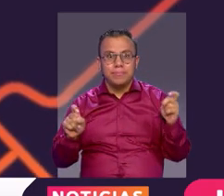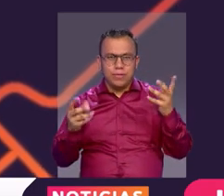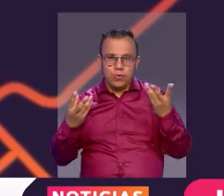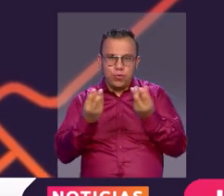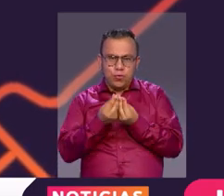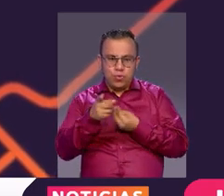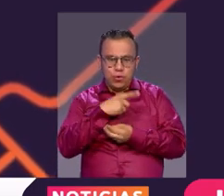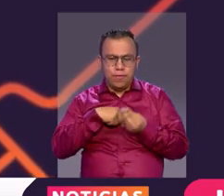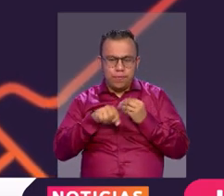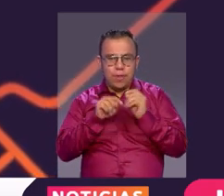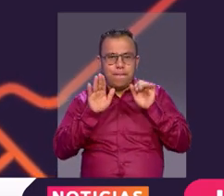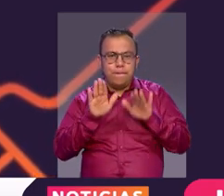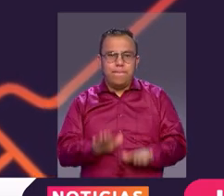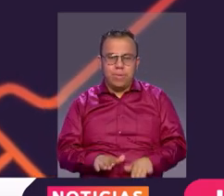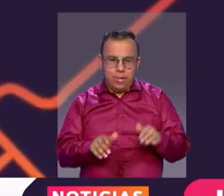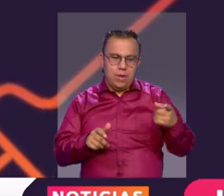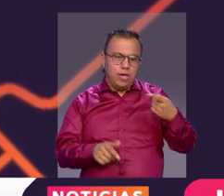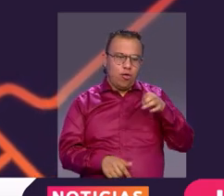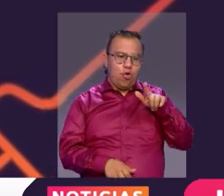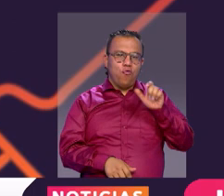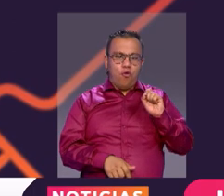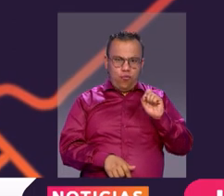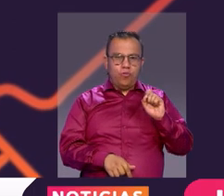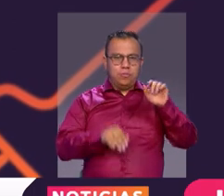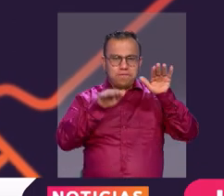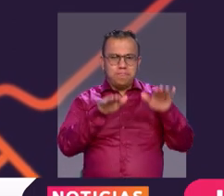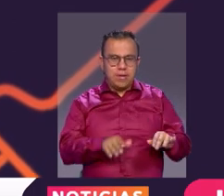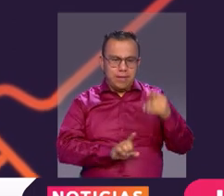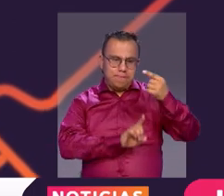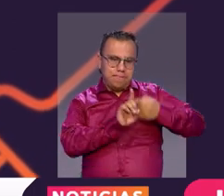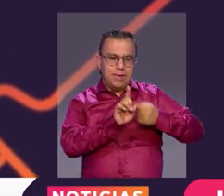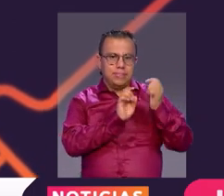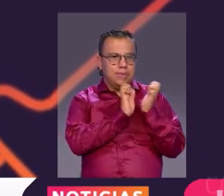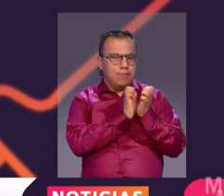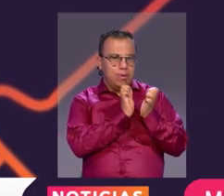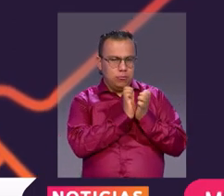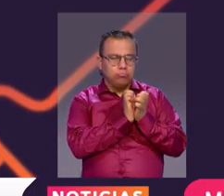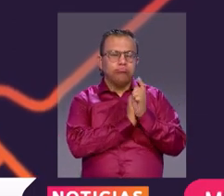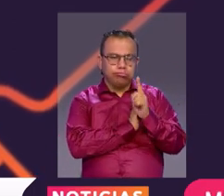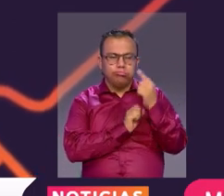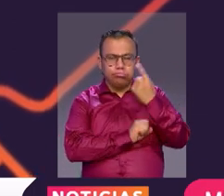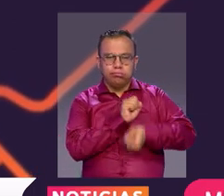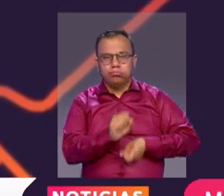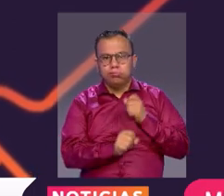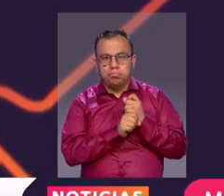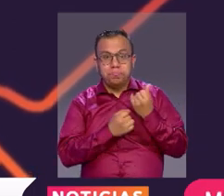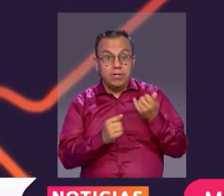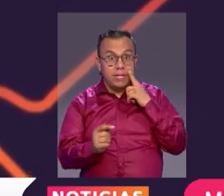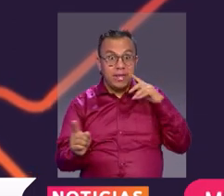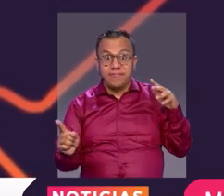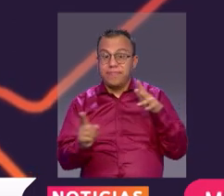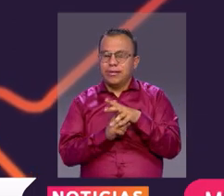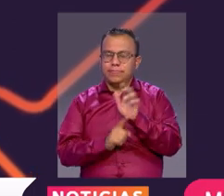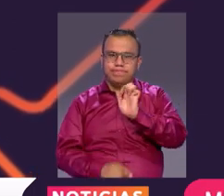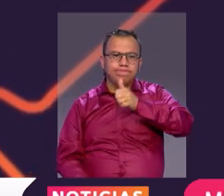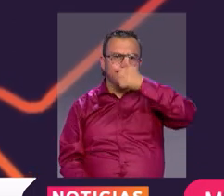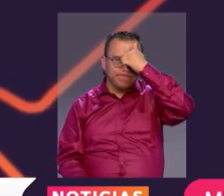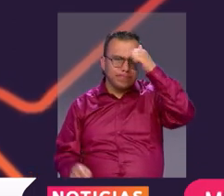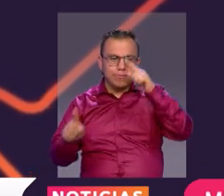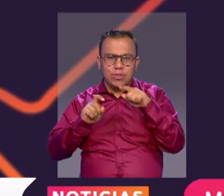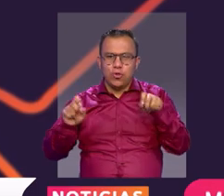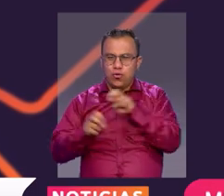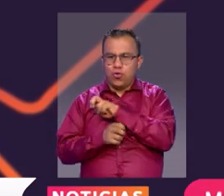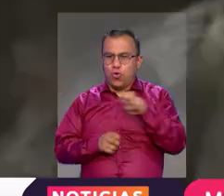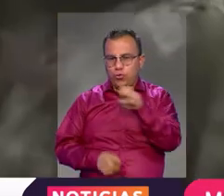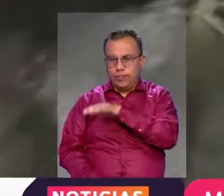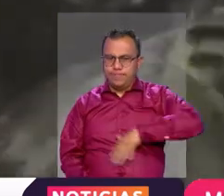armado decretado por el Clan del Golfo durante el mes de mayo de este año y que afectó principalmente la zona